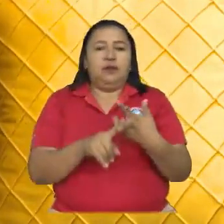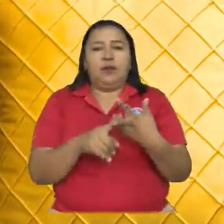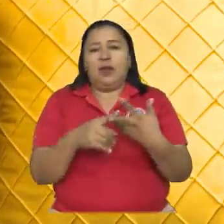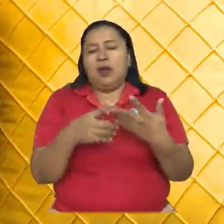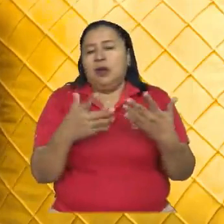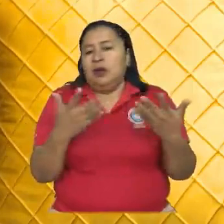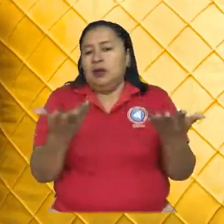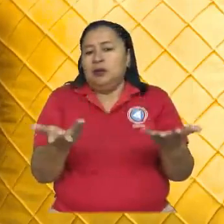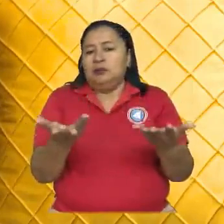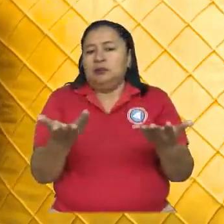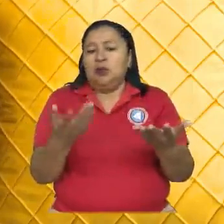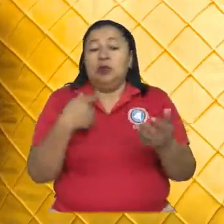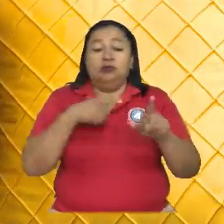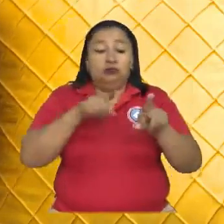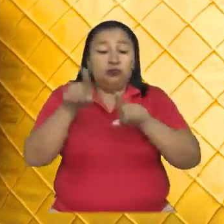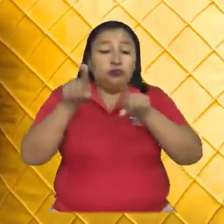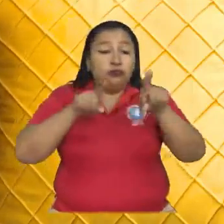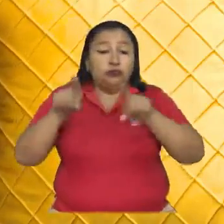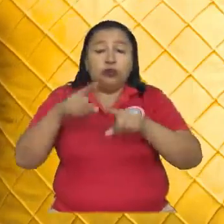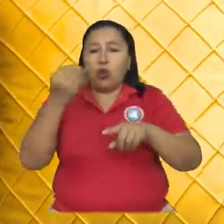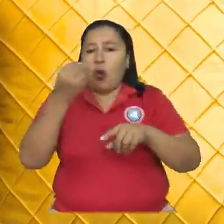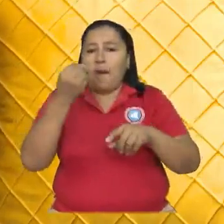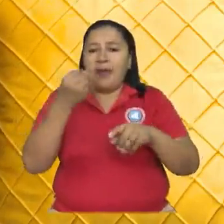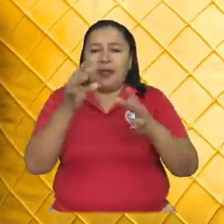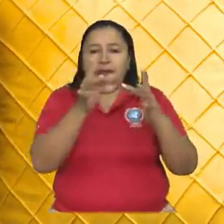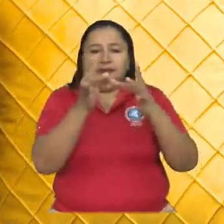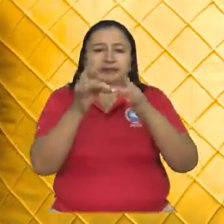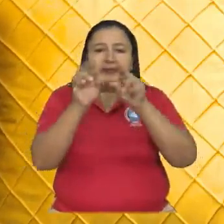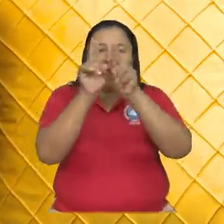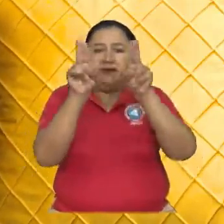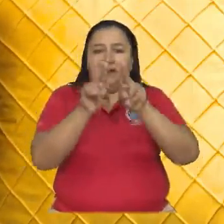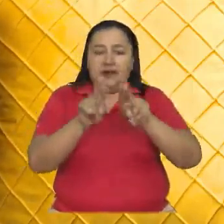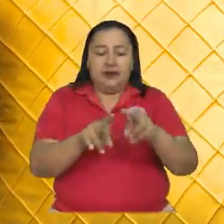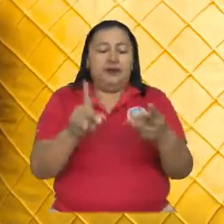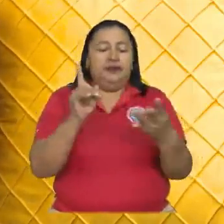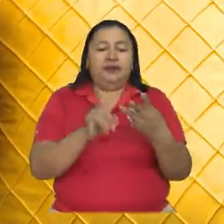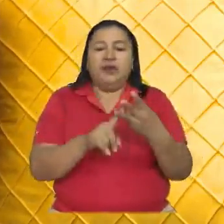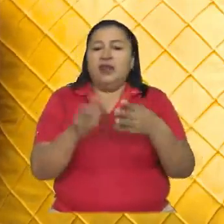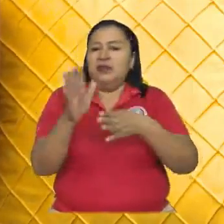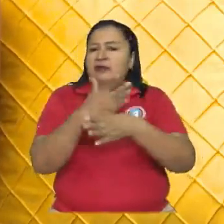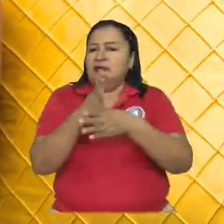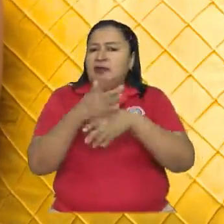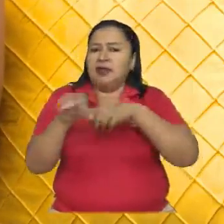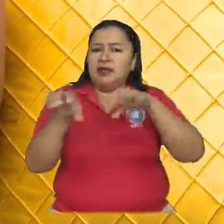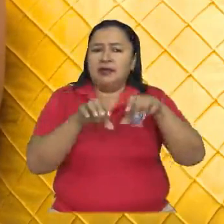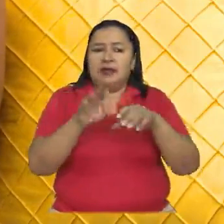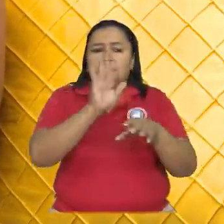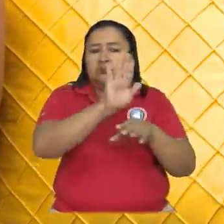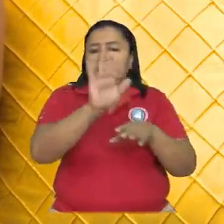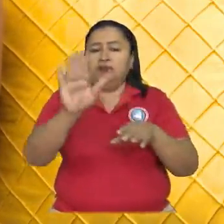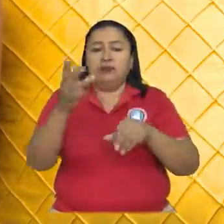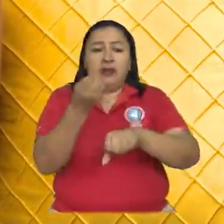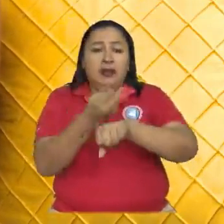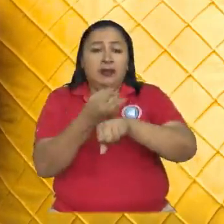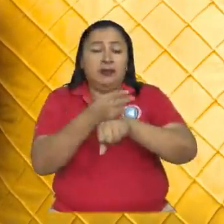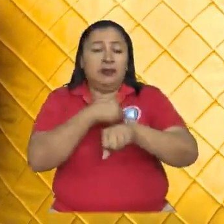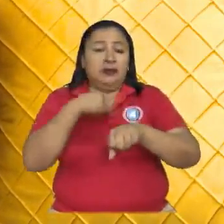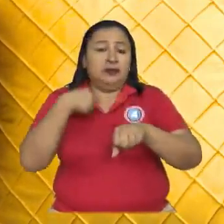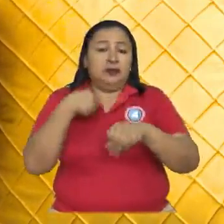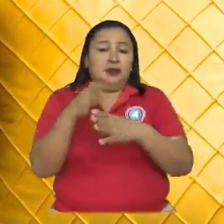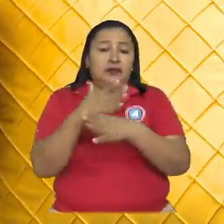como el concurso de comidas navideñas, como las diferentes actividades que desde las alcaldías también se